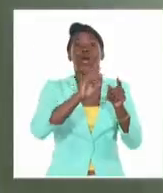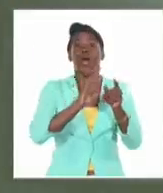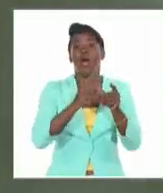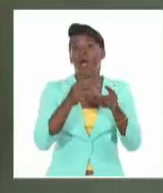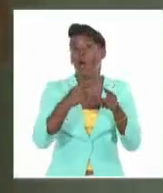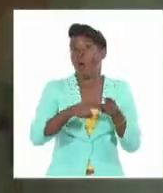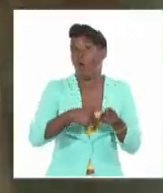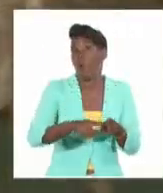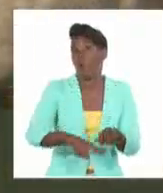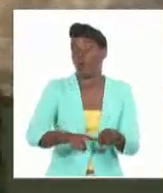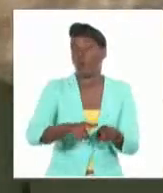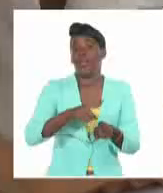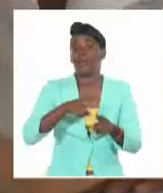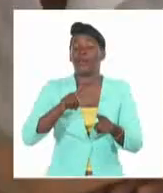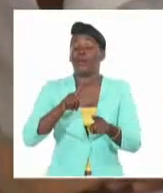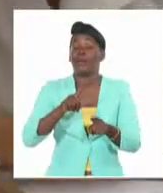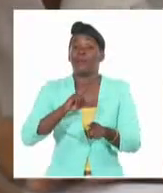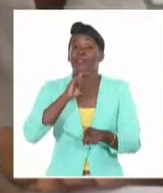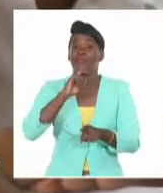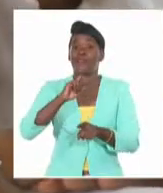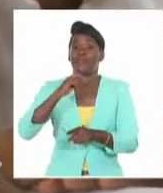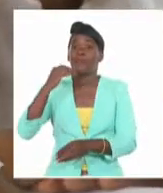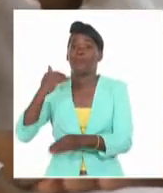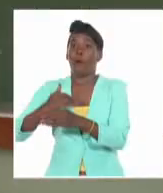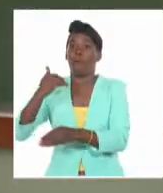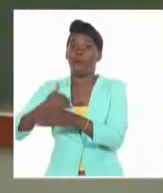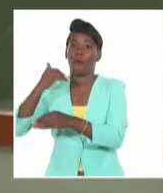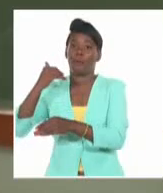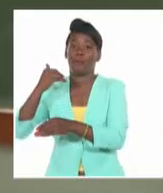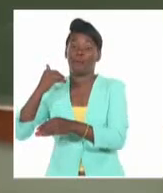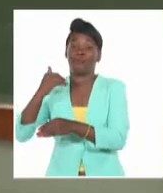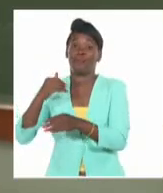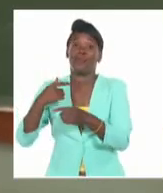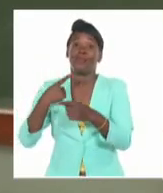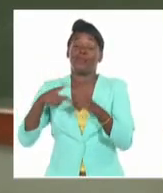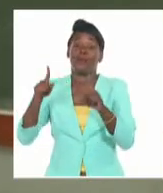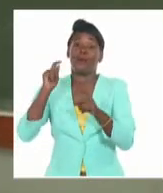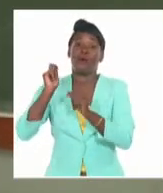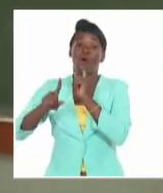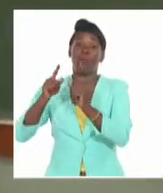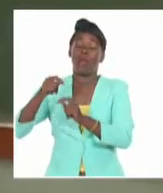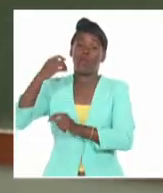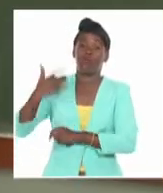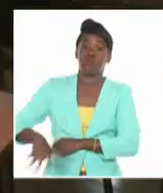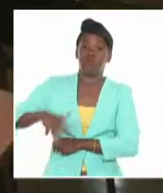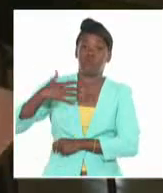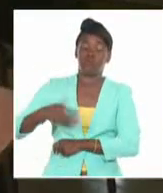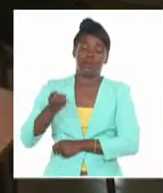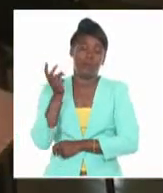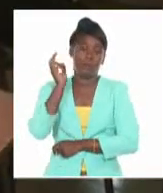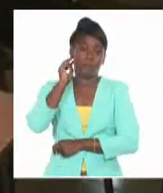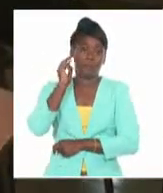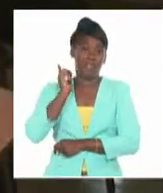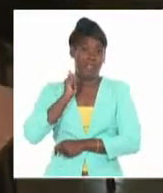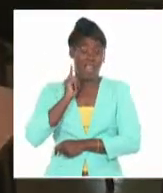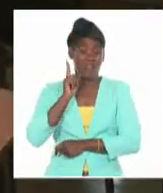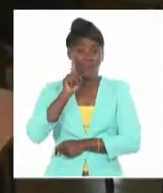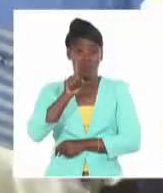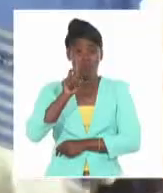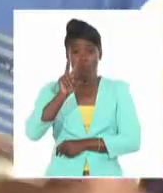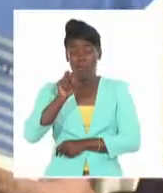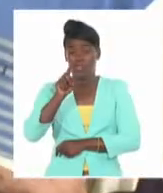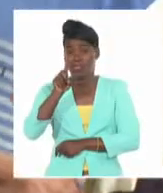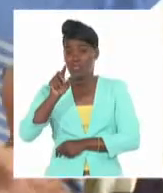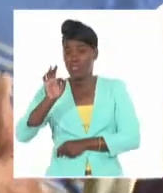el bloqueo se manifiesta, por ejemplo, en la drástica reducción desde 2018 de las importaciones de papel para